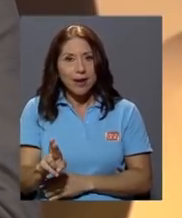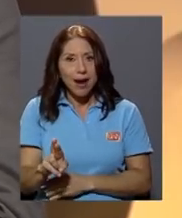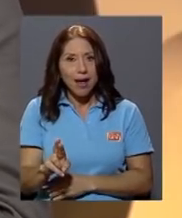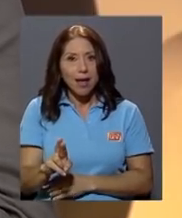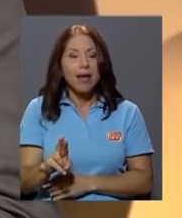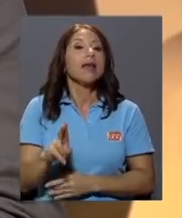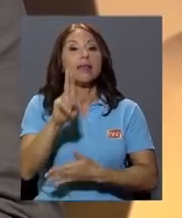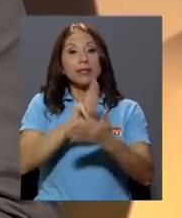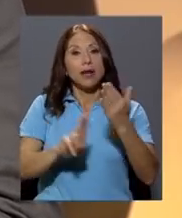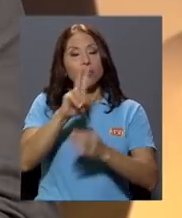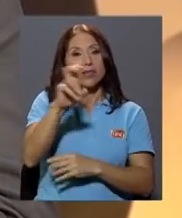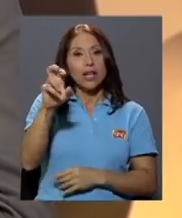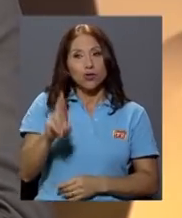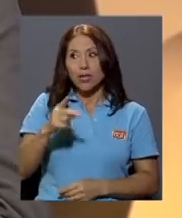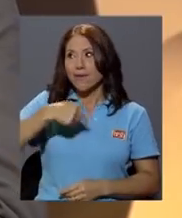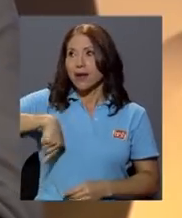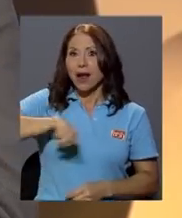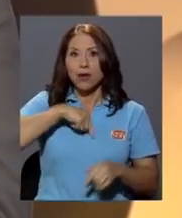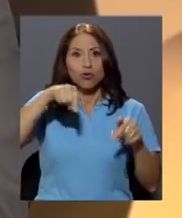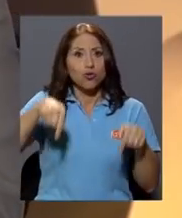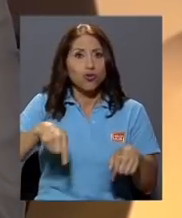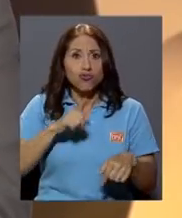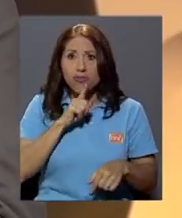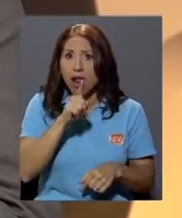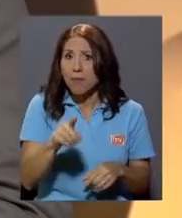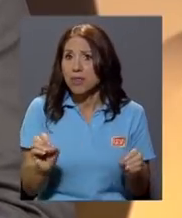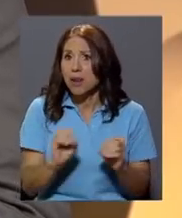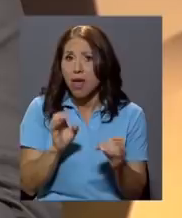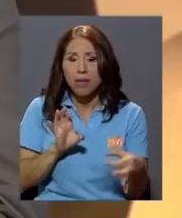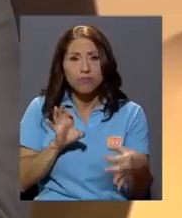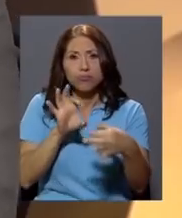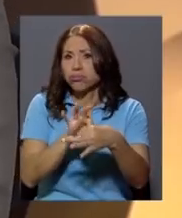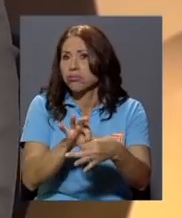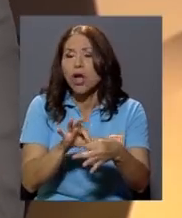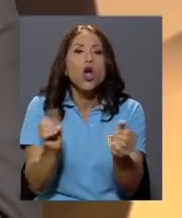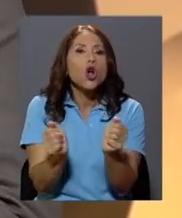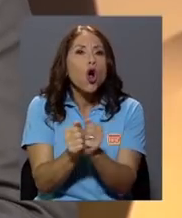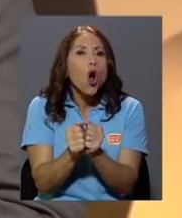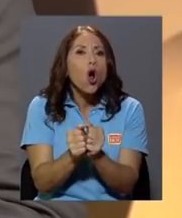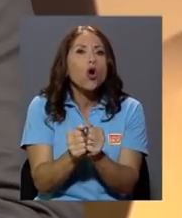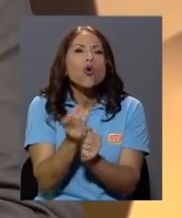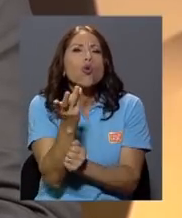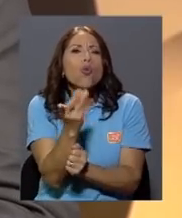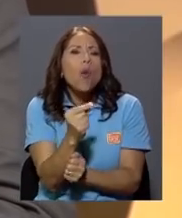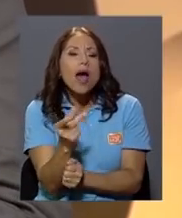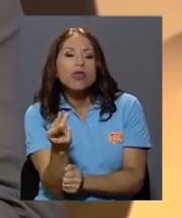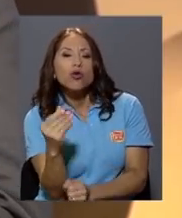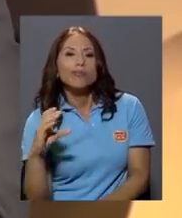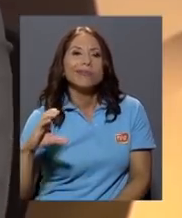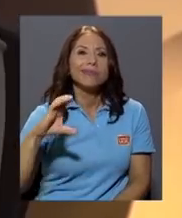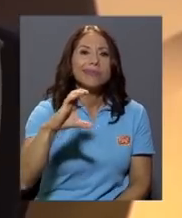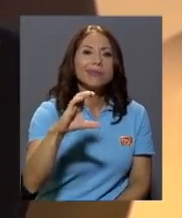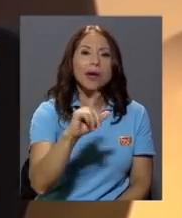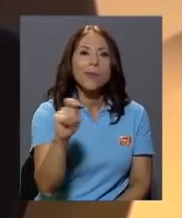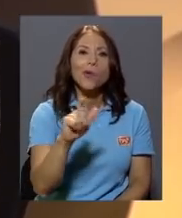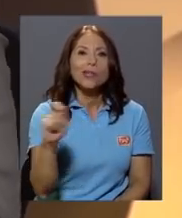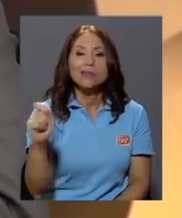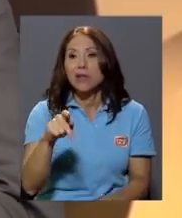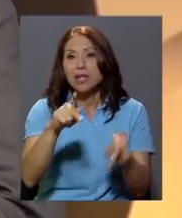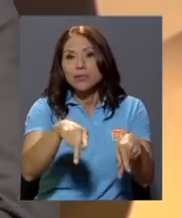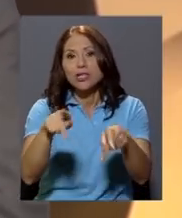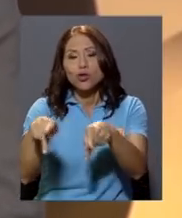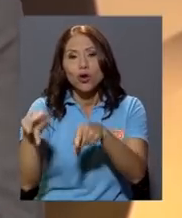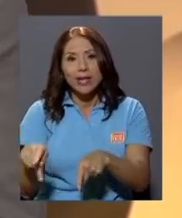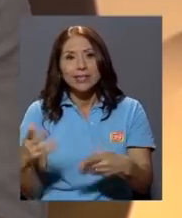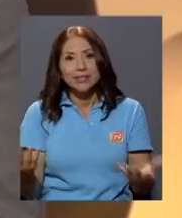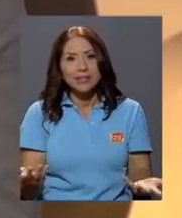Desde la Universidad de Costa Rica nosotros realmente no tenemos ninguna vinculación con el monto por jubilación que recibe